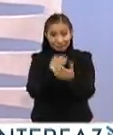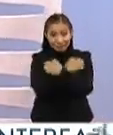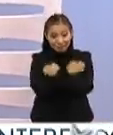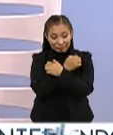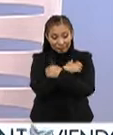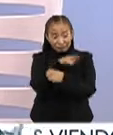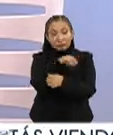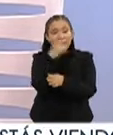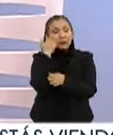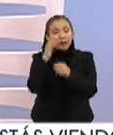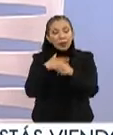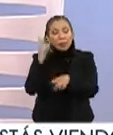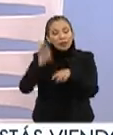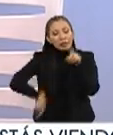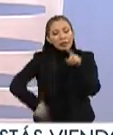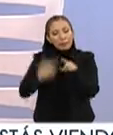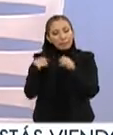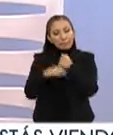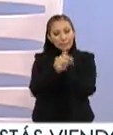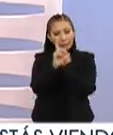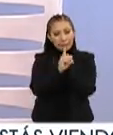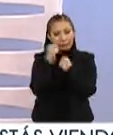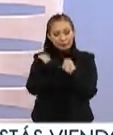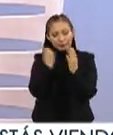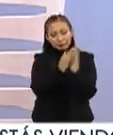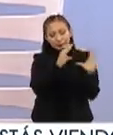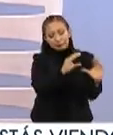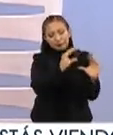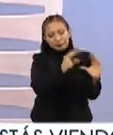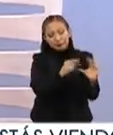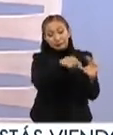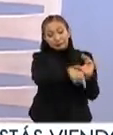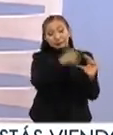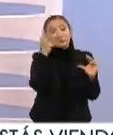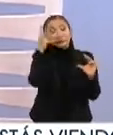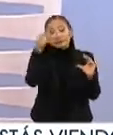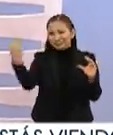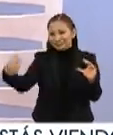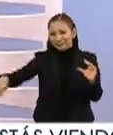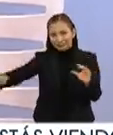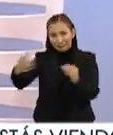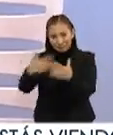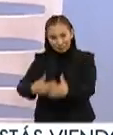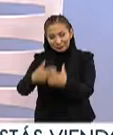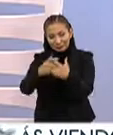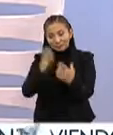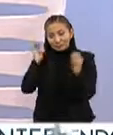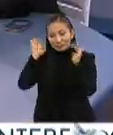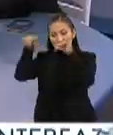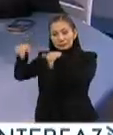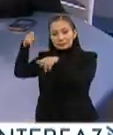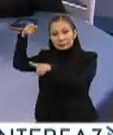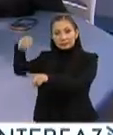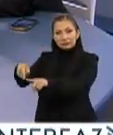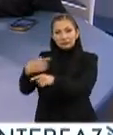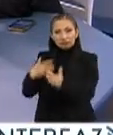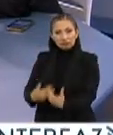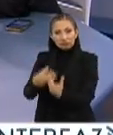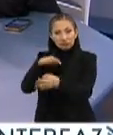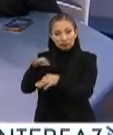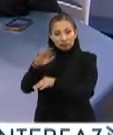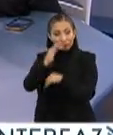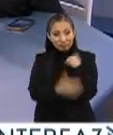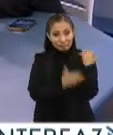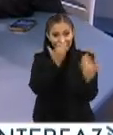precisamente desdibujar esa línea y que se capacite al personal que se necesita para que se inserte directamente a la industria una